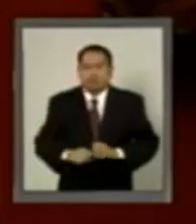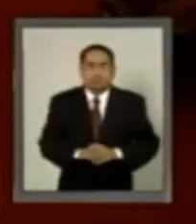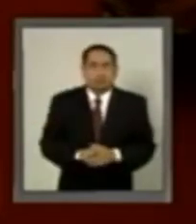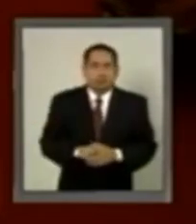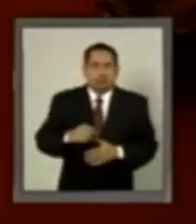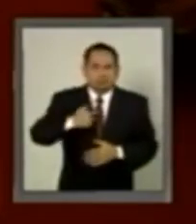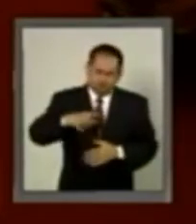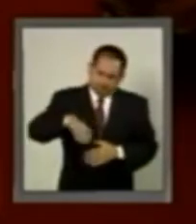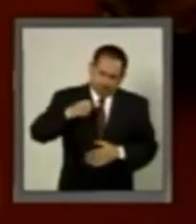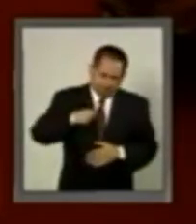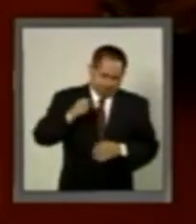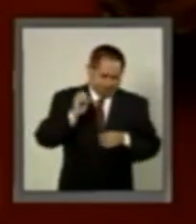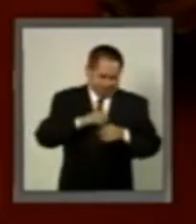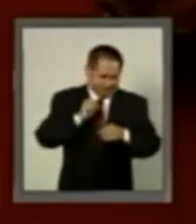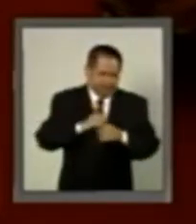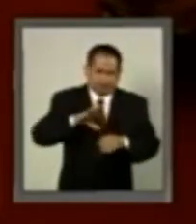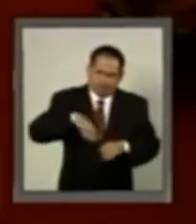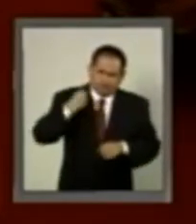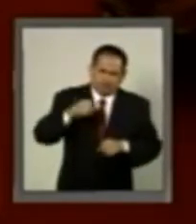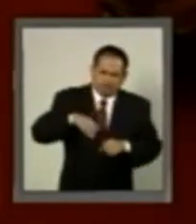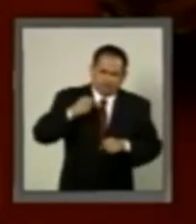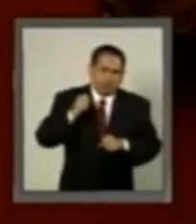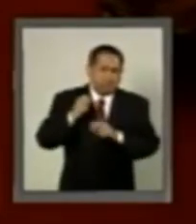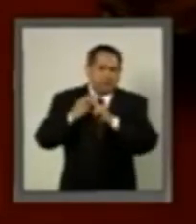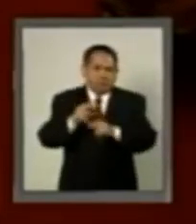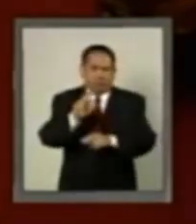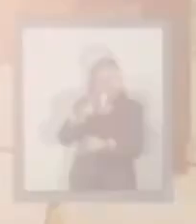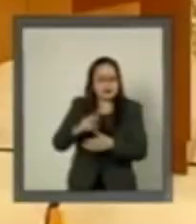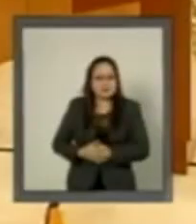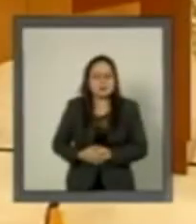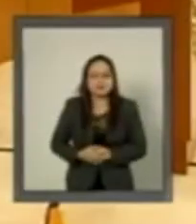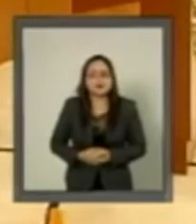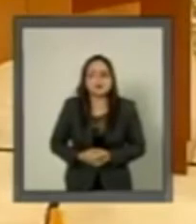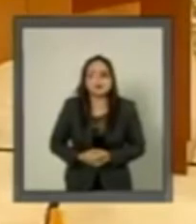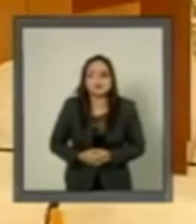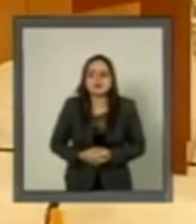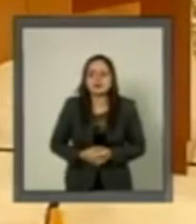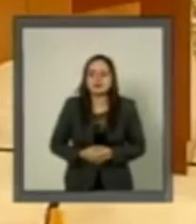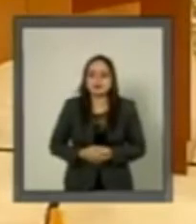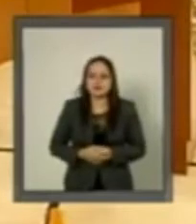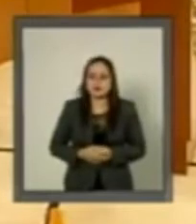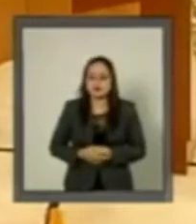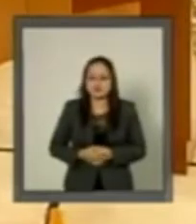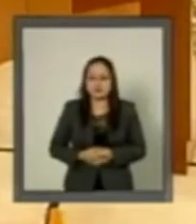fallado, y te lo quiero decir con toda honestidad. Ajá. Firmamos un pacto por México hace un buen de tiempo, bueno,